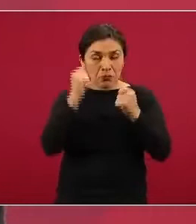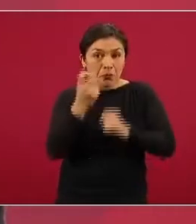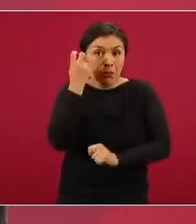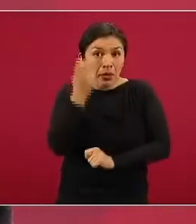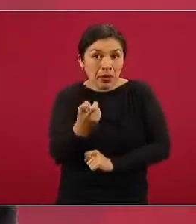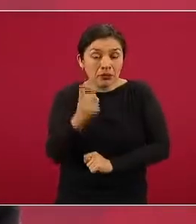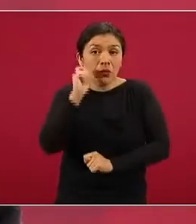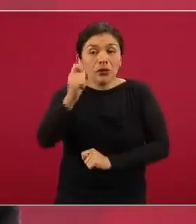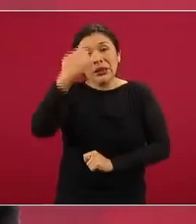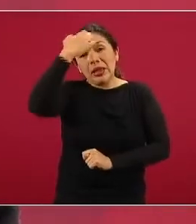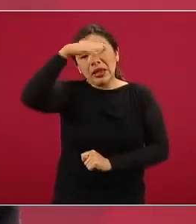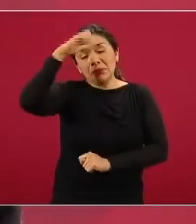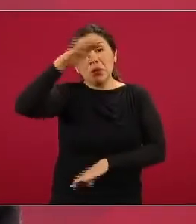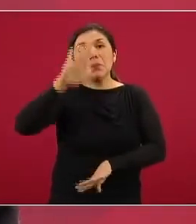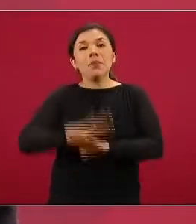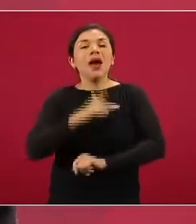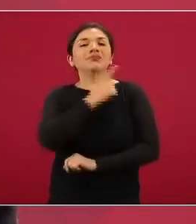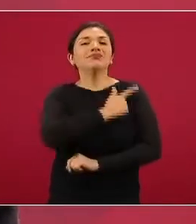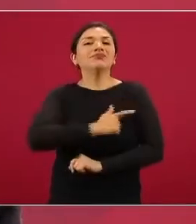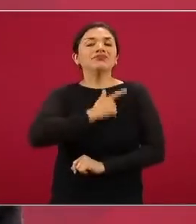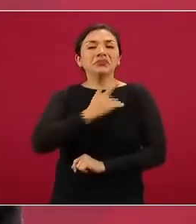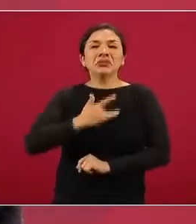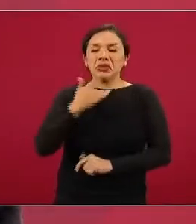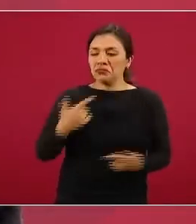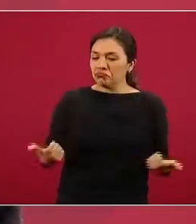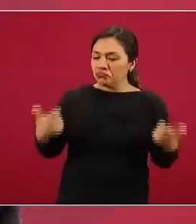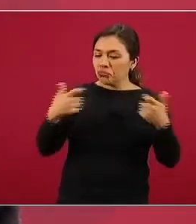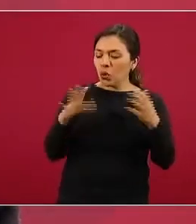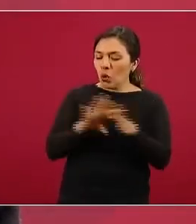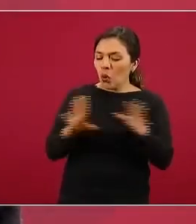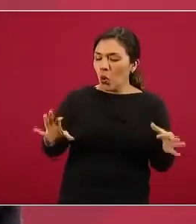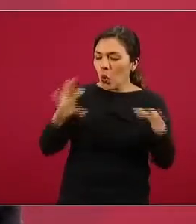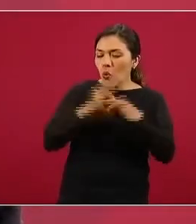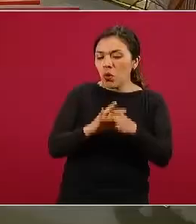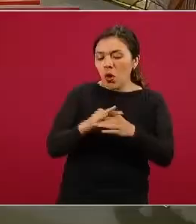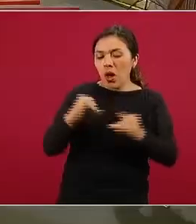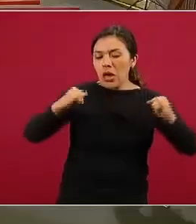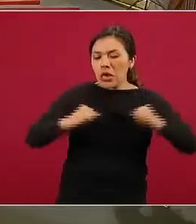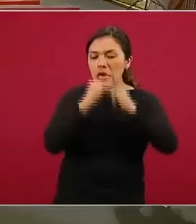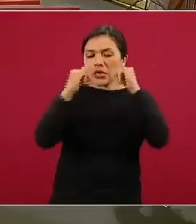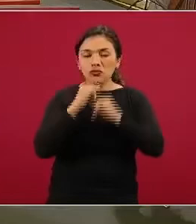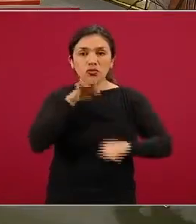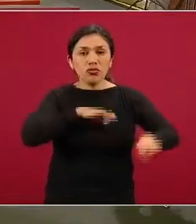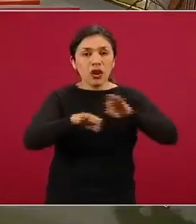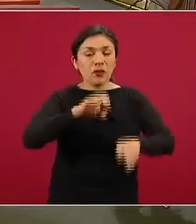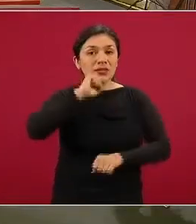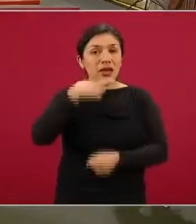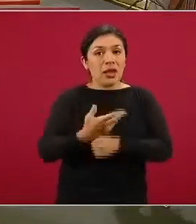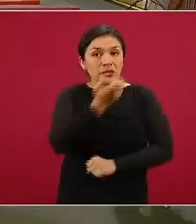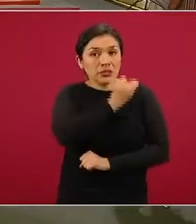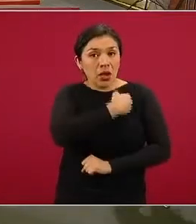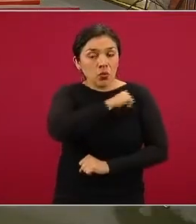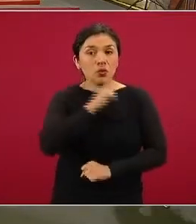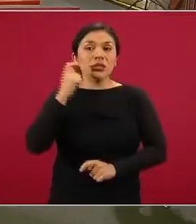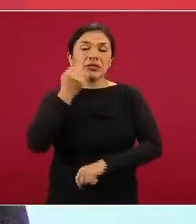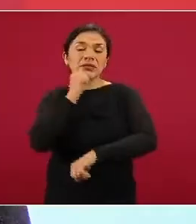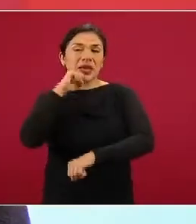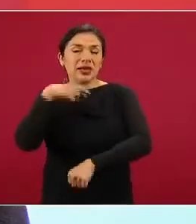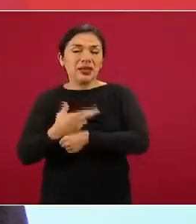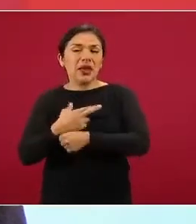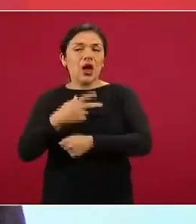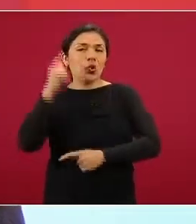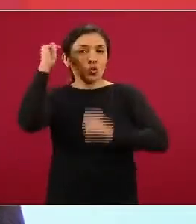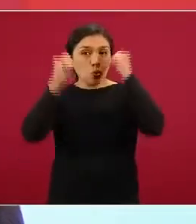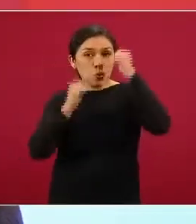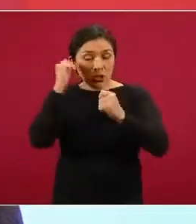sido una de las experiencias más gratas de colaboración interinstitucional entre la Secretaría de Salud y la Secretaría de Turismo. El